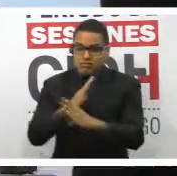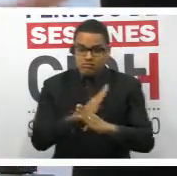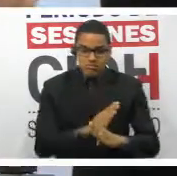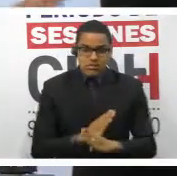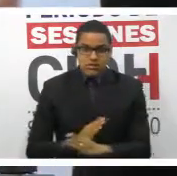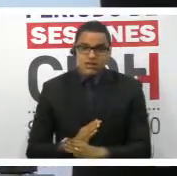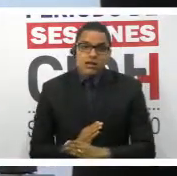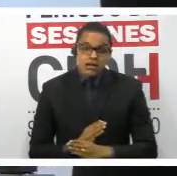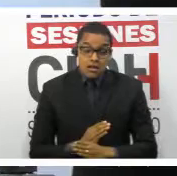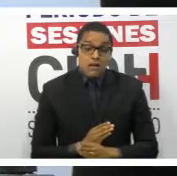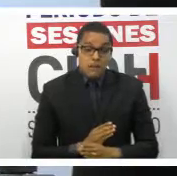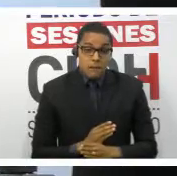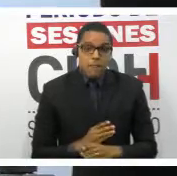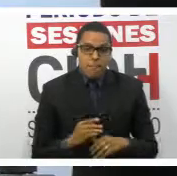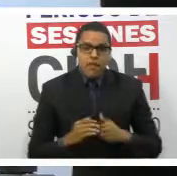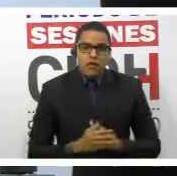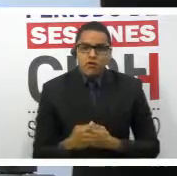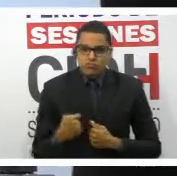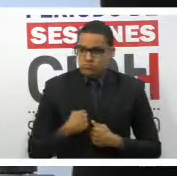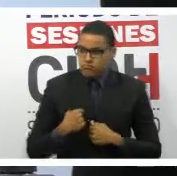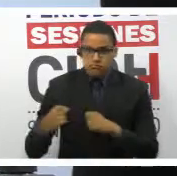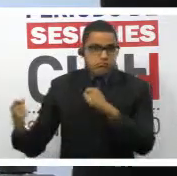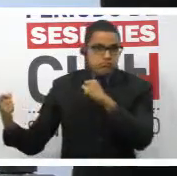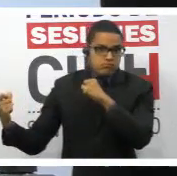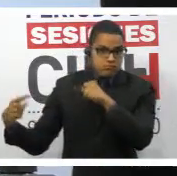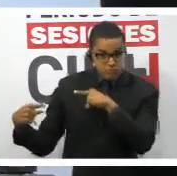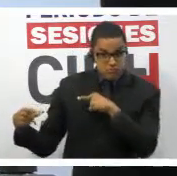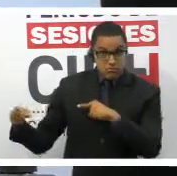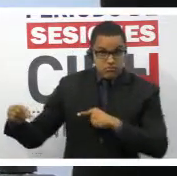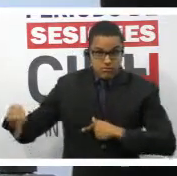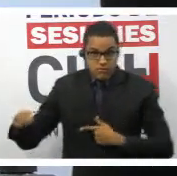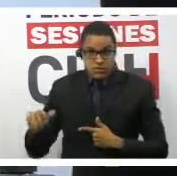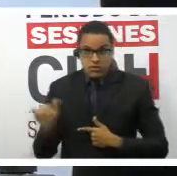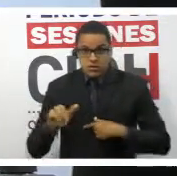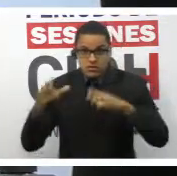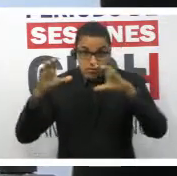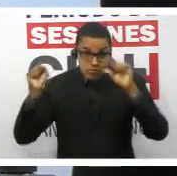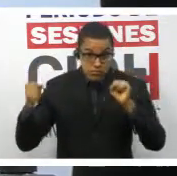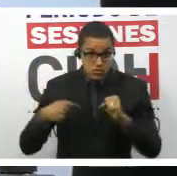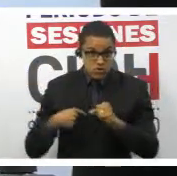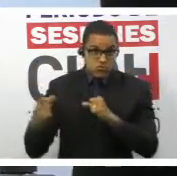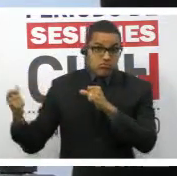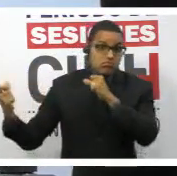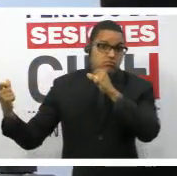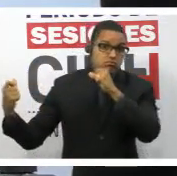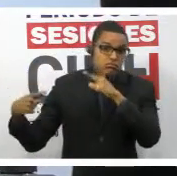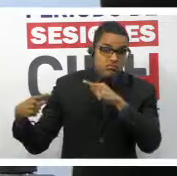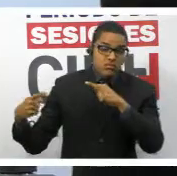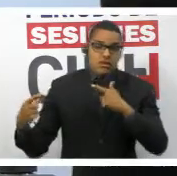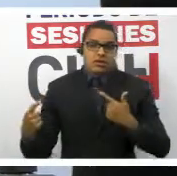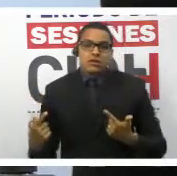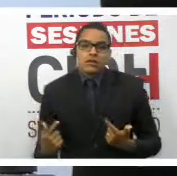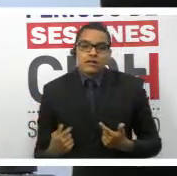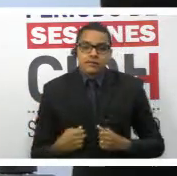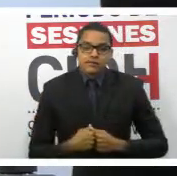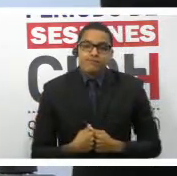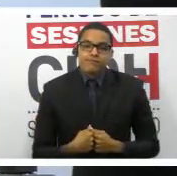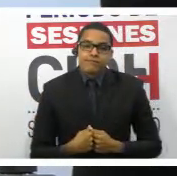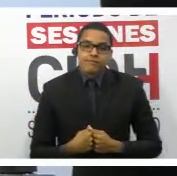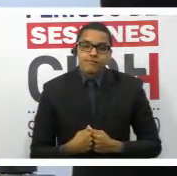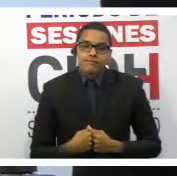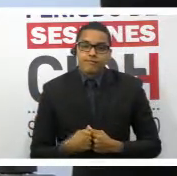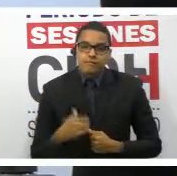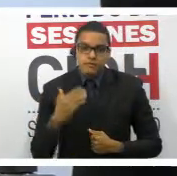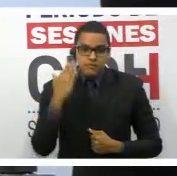coincido con el comisionado y también con la presidenta que que es el tema de la capacidad jurídica del